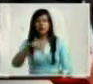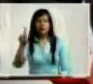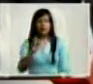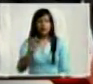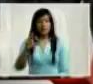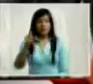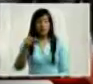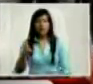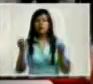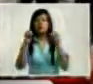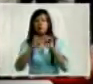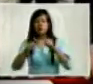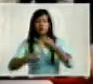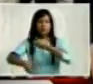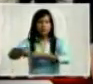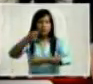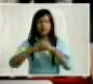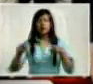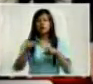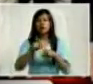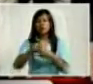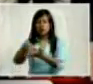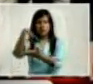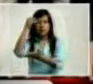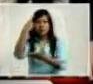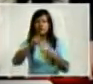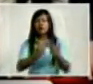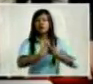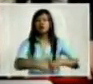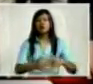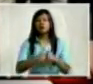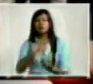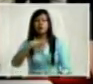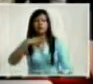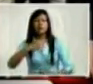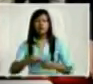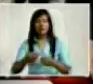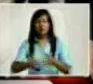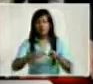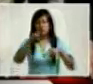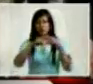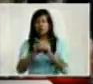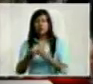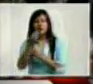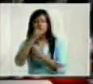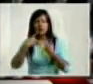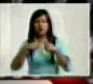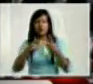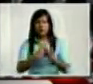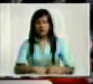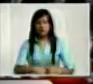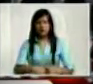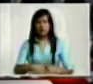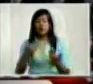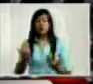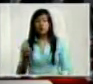acuerdos referentes a la transferencia de tecnología para la producción de cemento, maquinaria industrial e industria alimentaria. Este